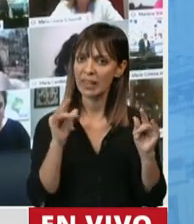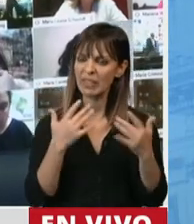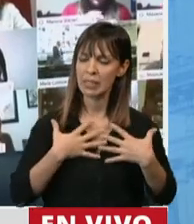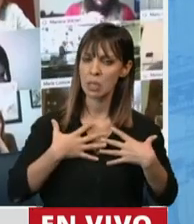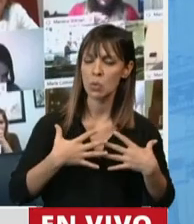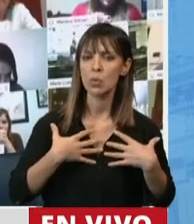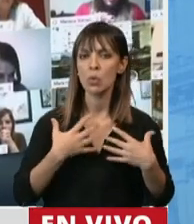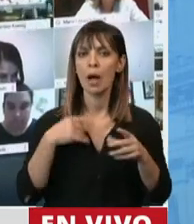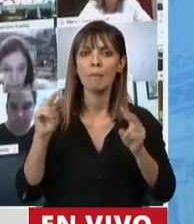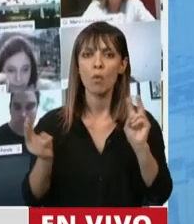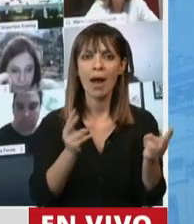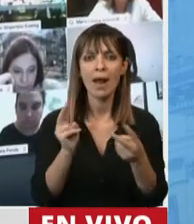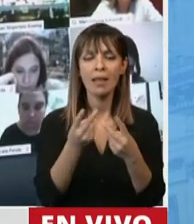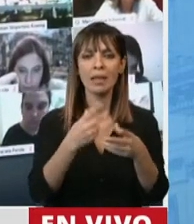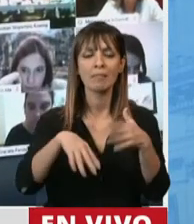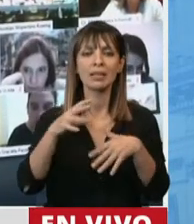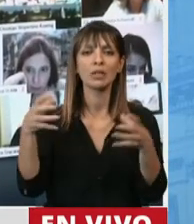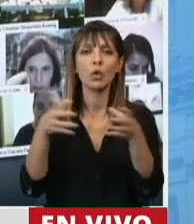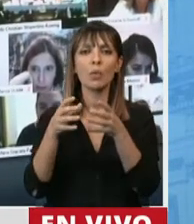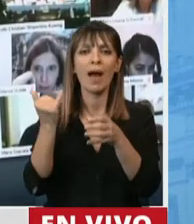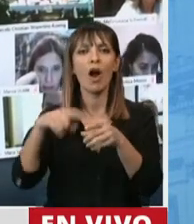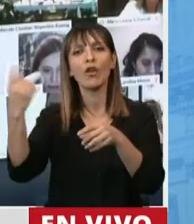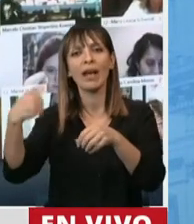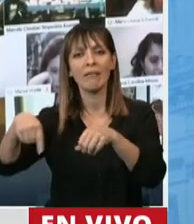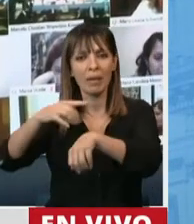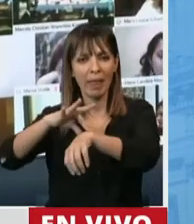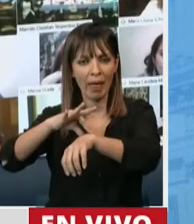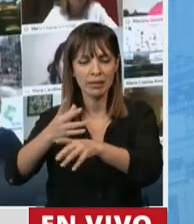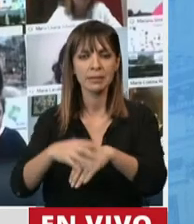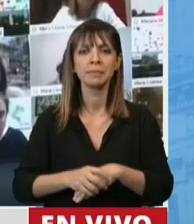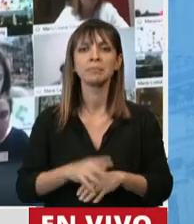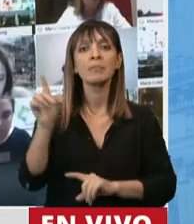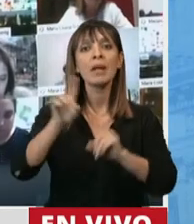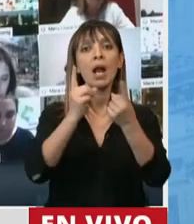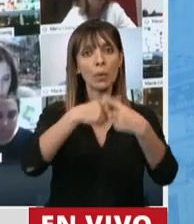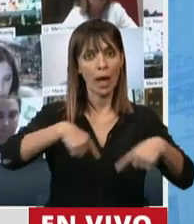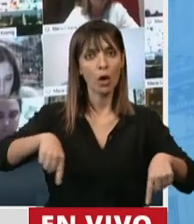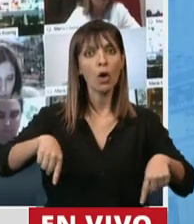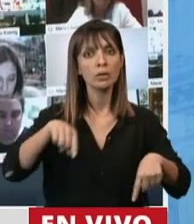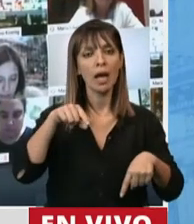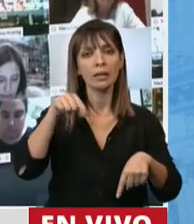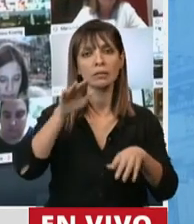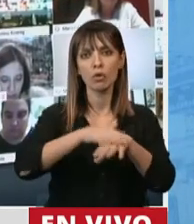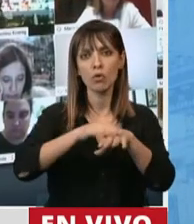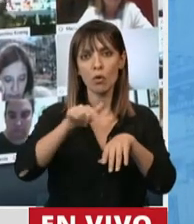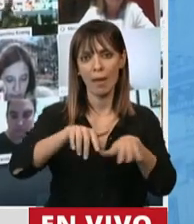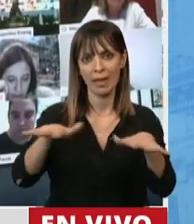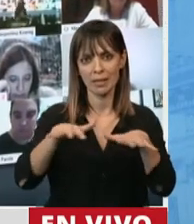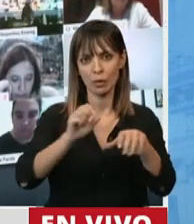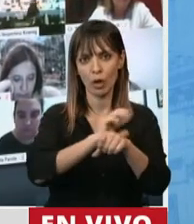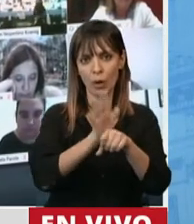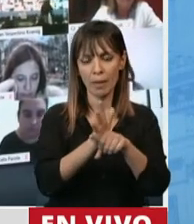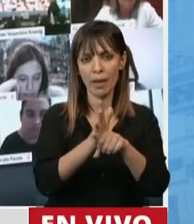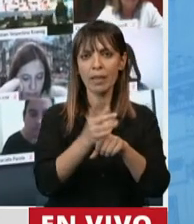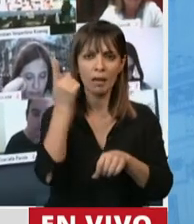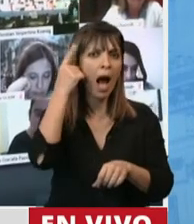todo, y de muerte, sobre todo en grupos de riesgo. Algunas cosas, sin embargo, hemos ido aprendiendo